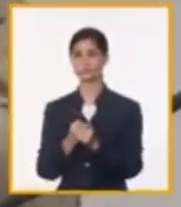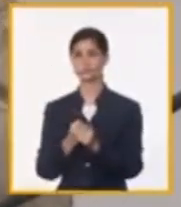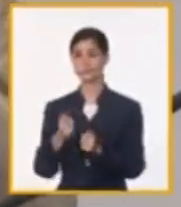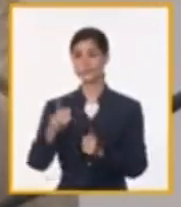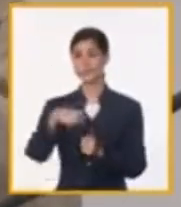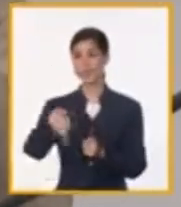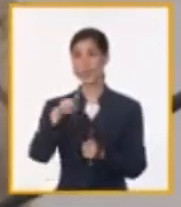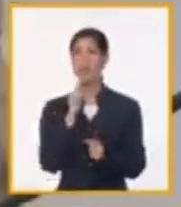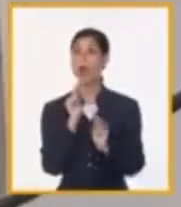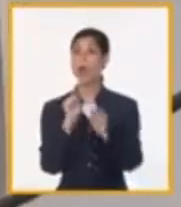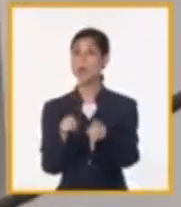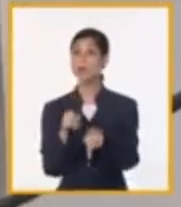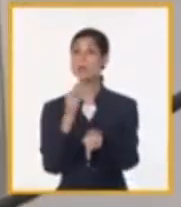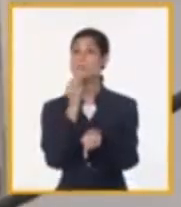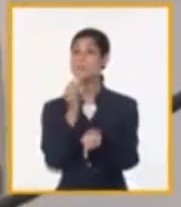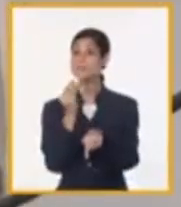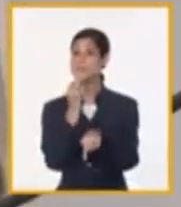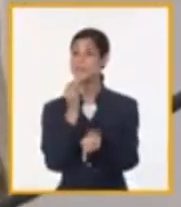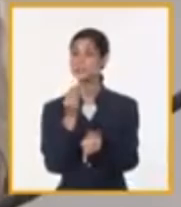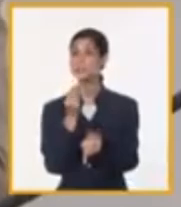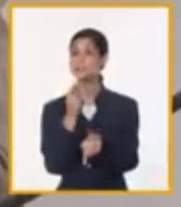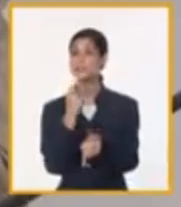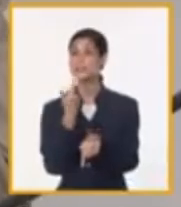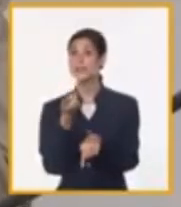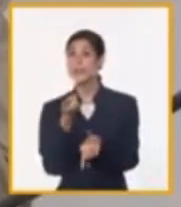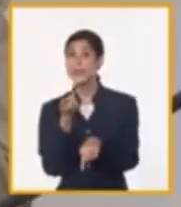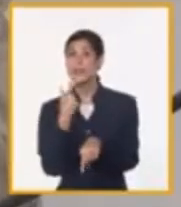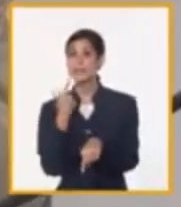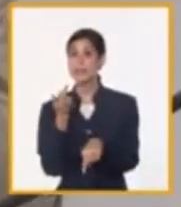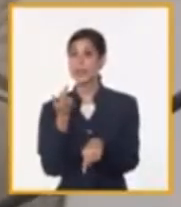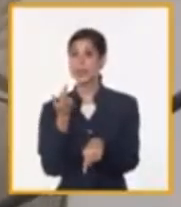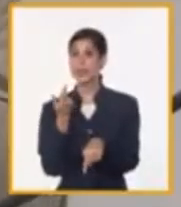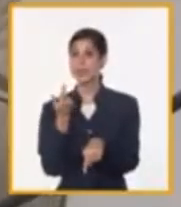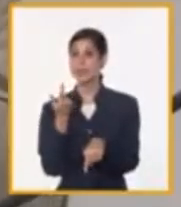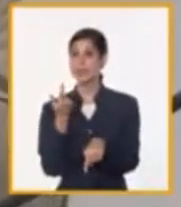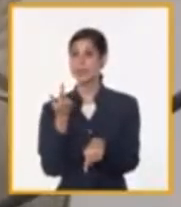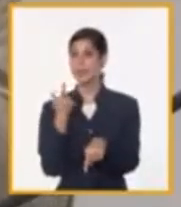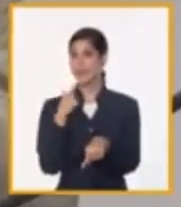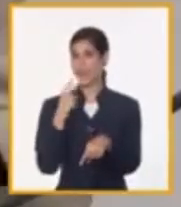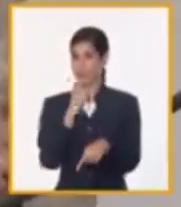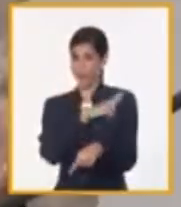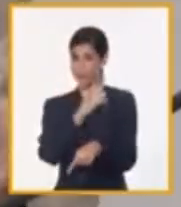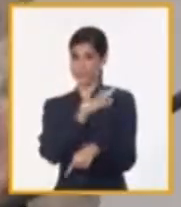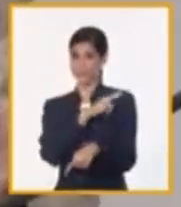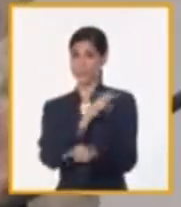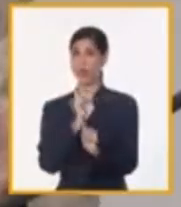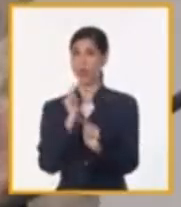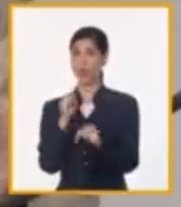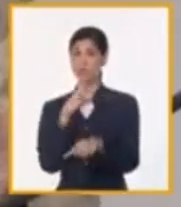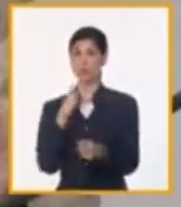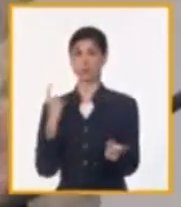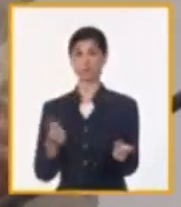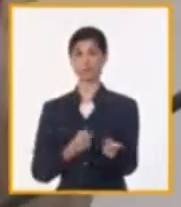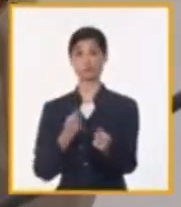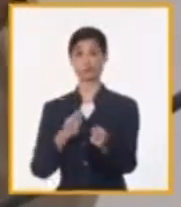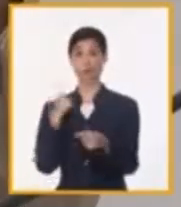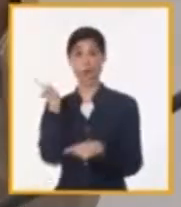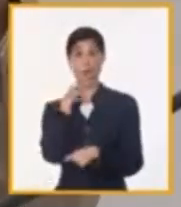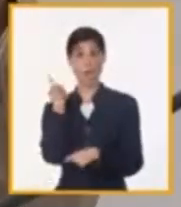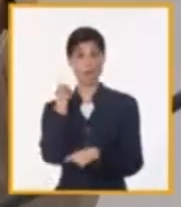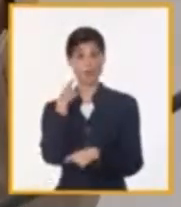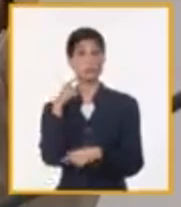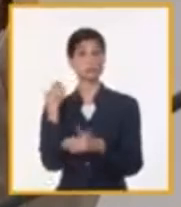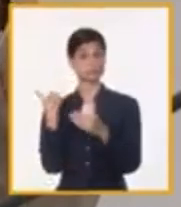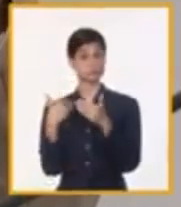imaginaron netan yaho creyó que en que que no le nunca pensó que una guerra le podría durar un año Qué